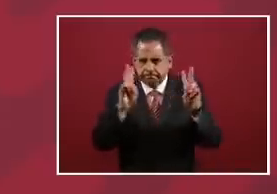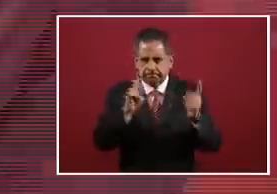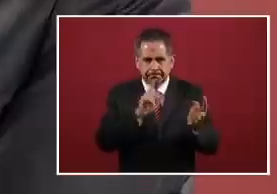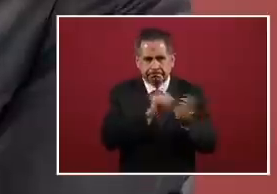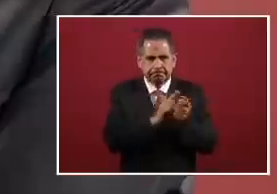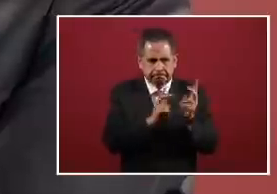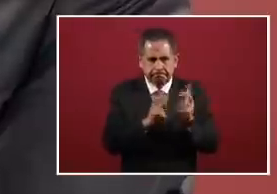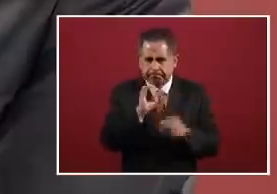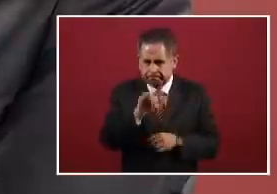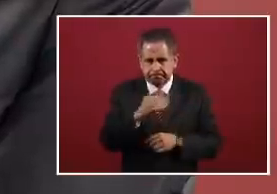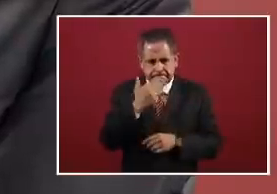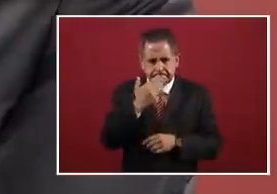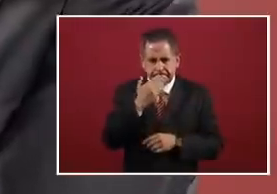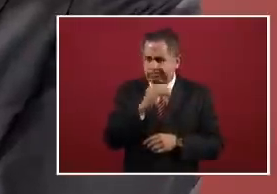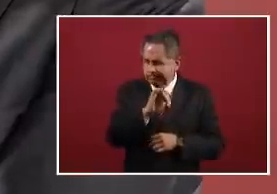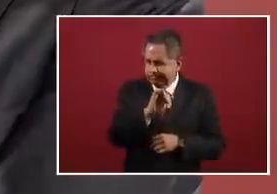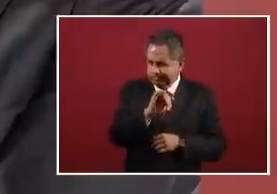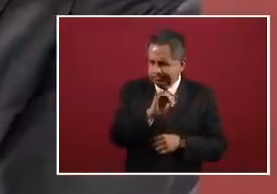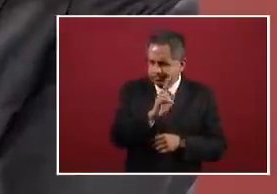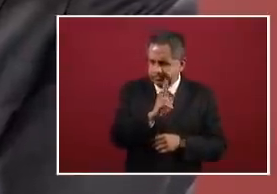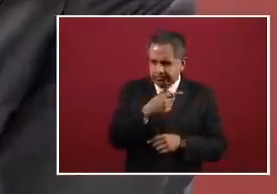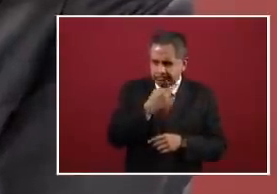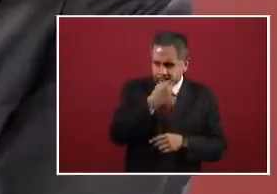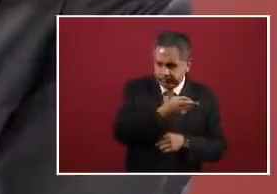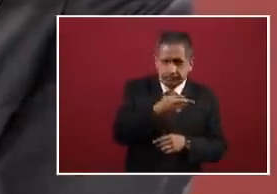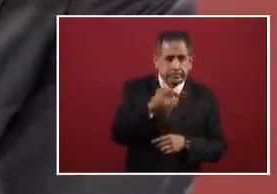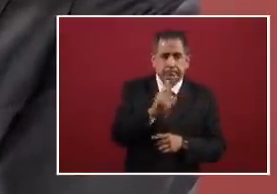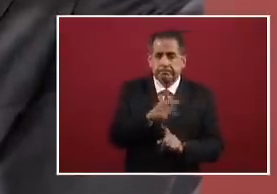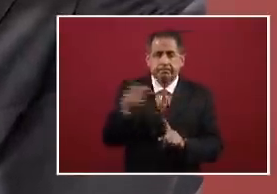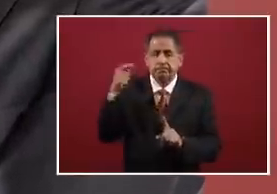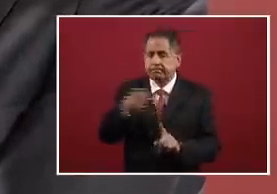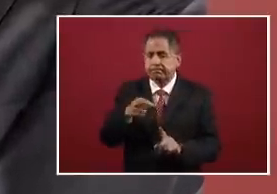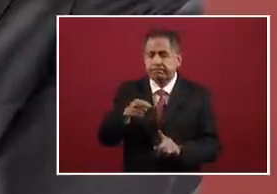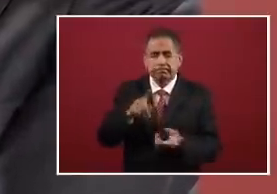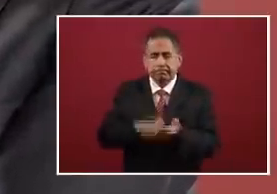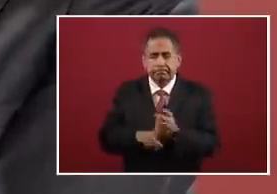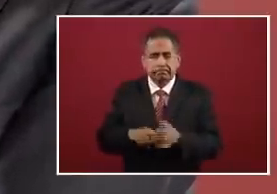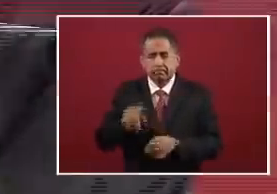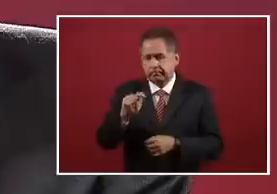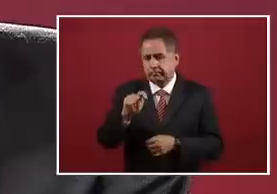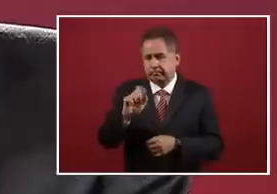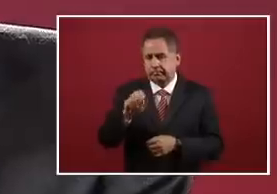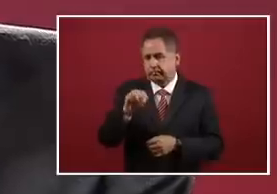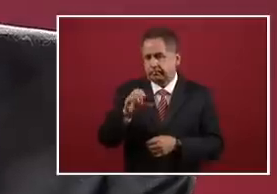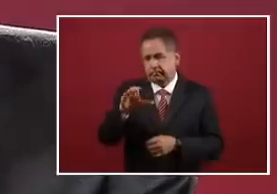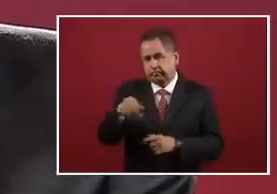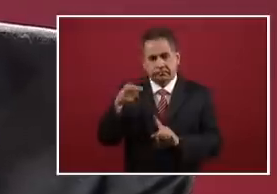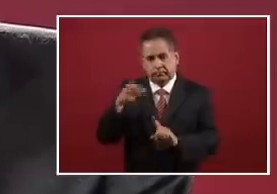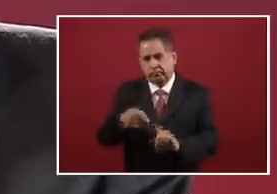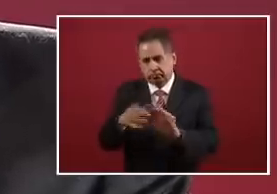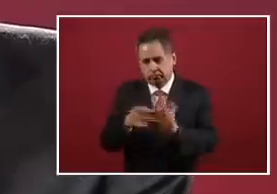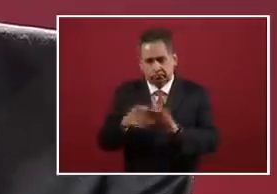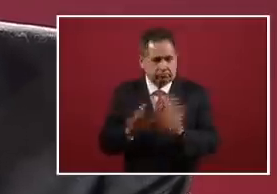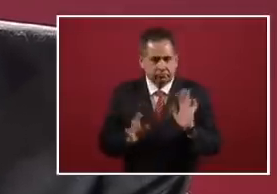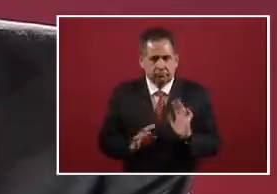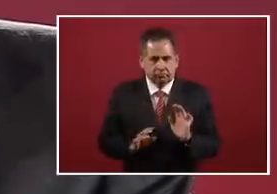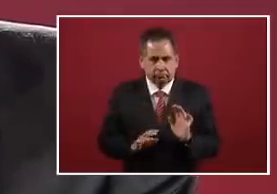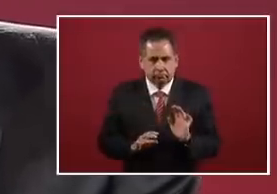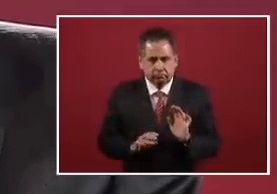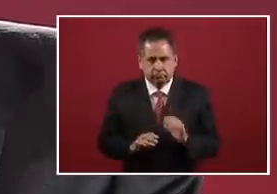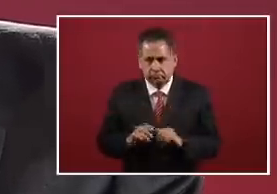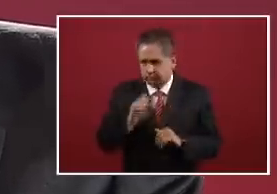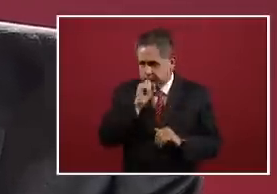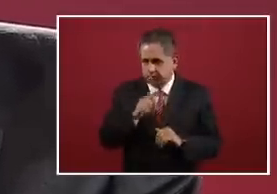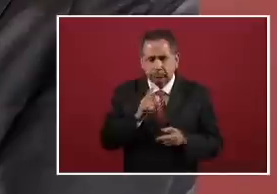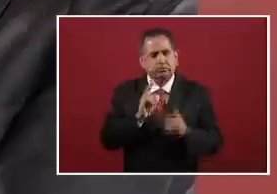lo central es el tratado. O sea, desde luego